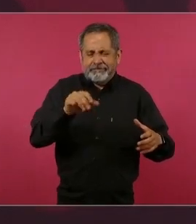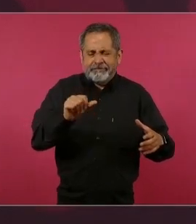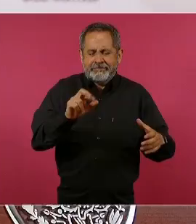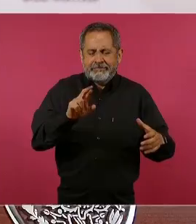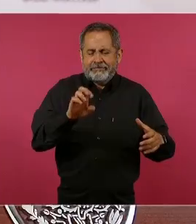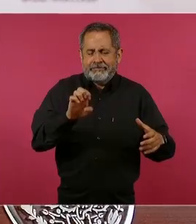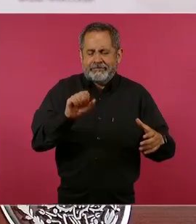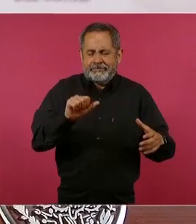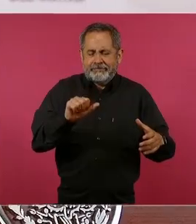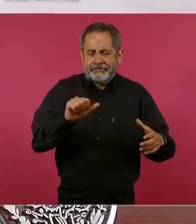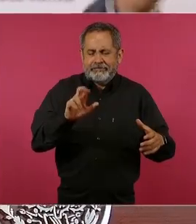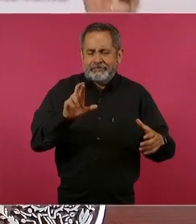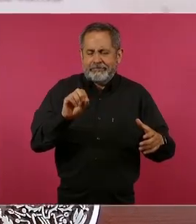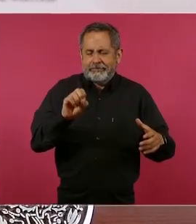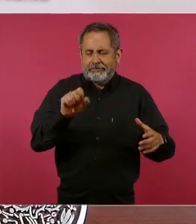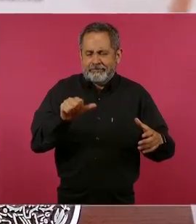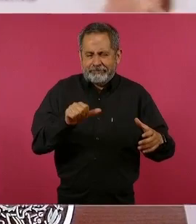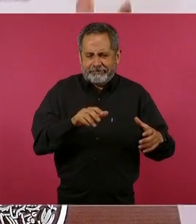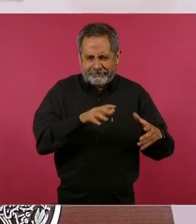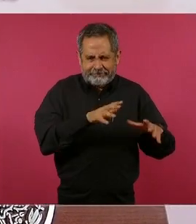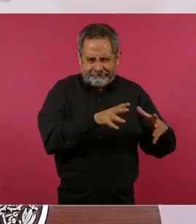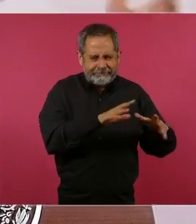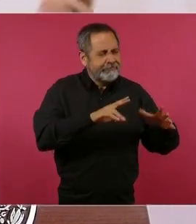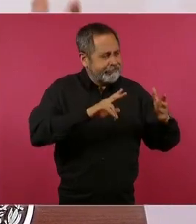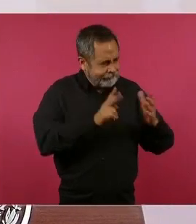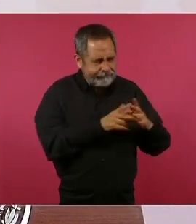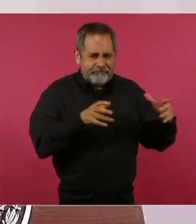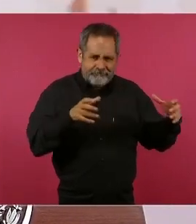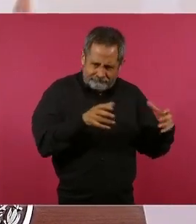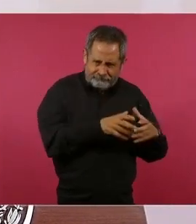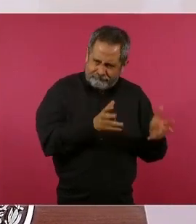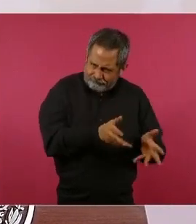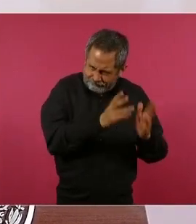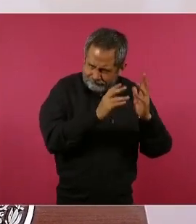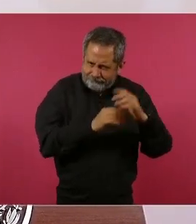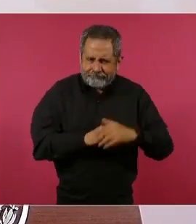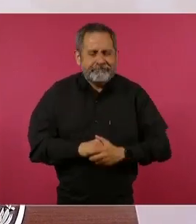Rosa, pues para que haya